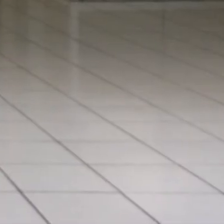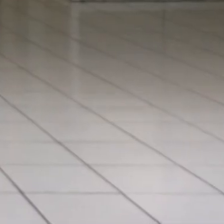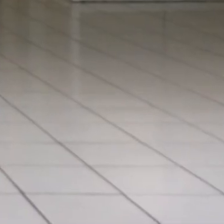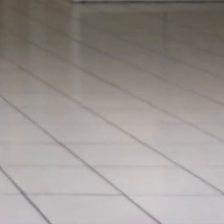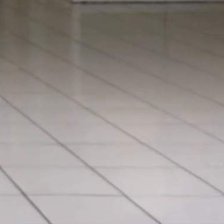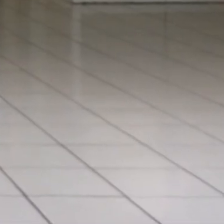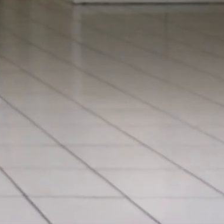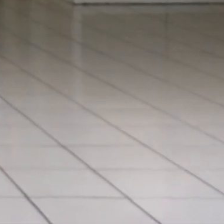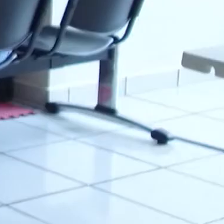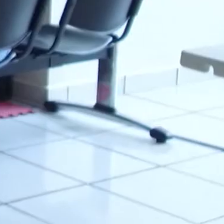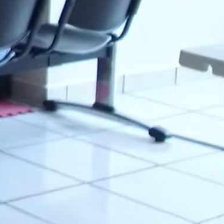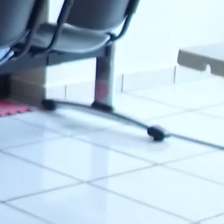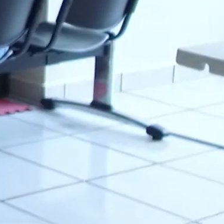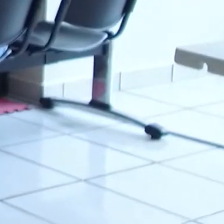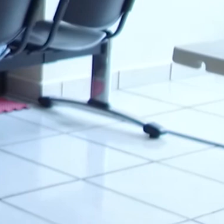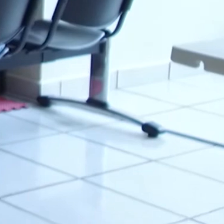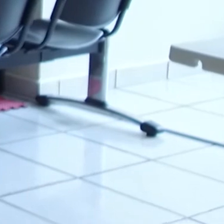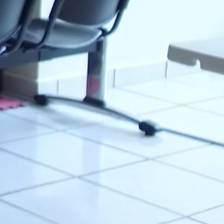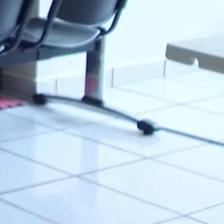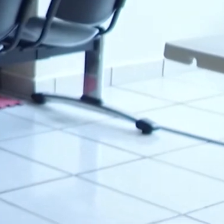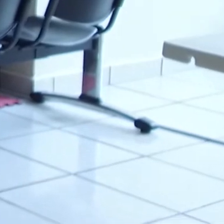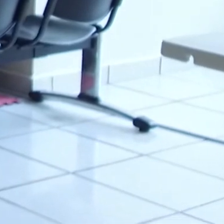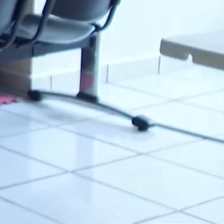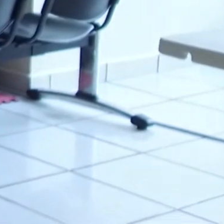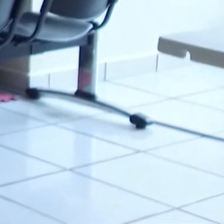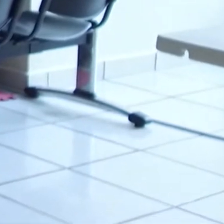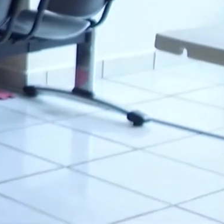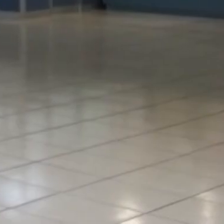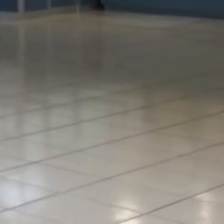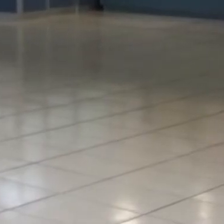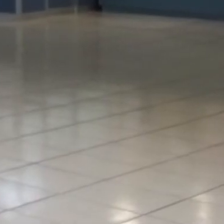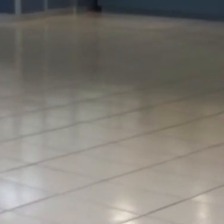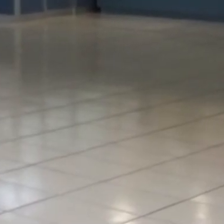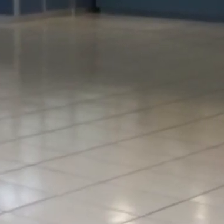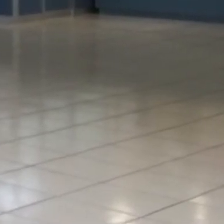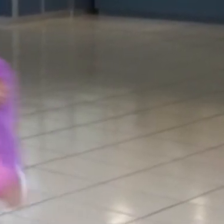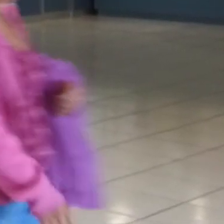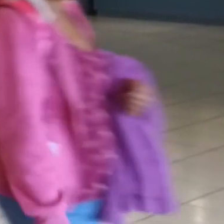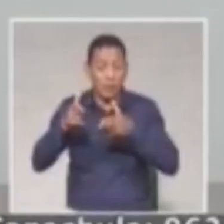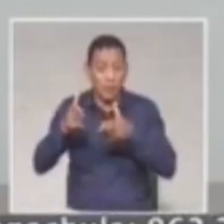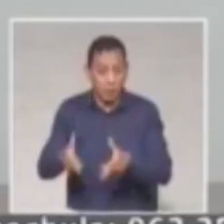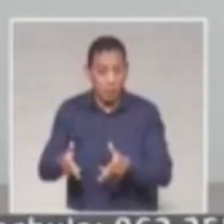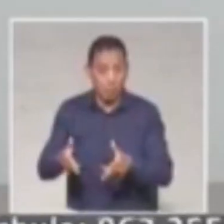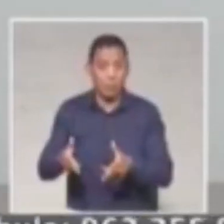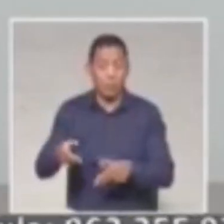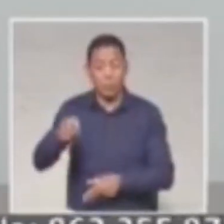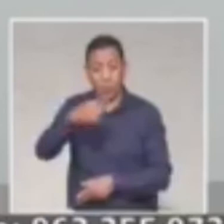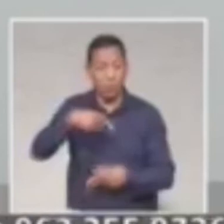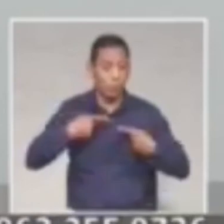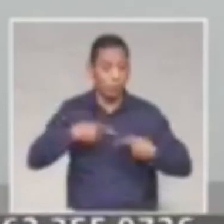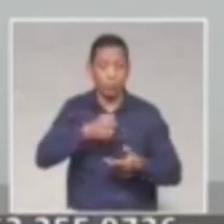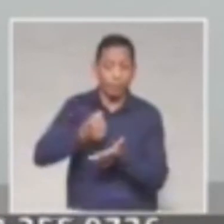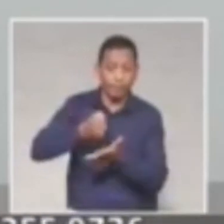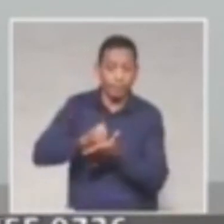por coronavirus y lamentaron que haya instruido suspender pruebas con el fin de que las cifras disminuyan. Y